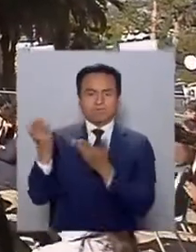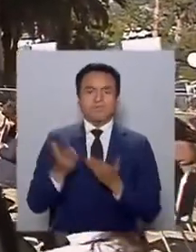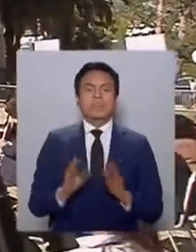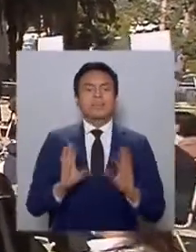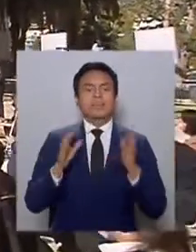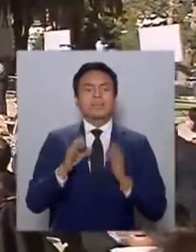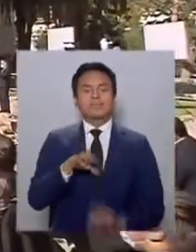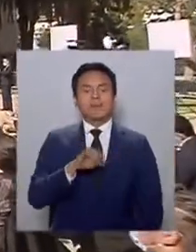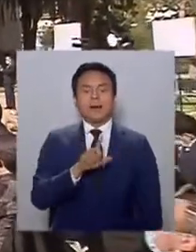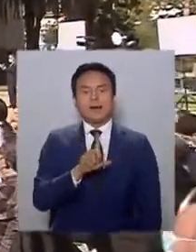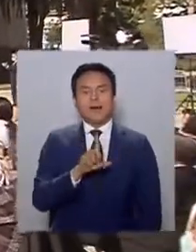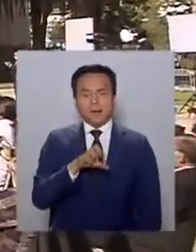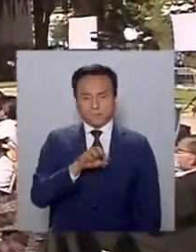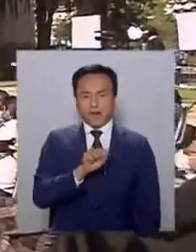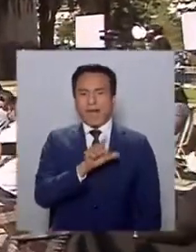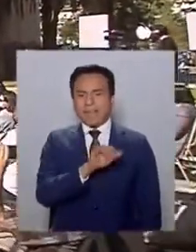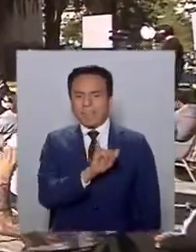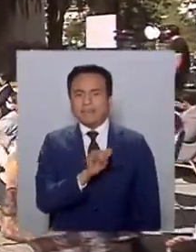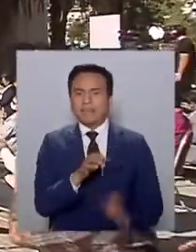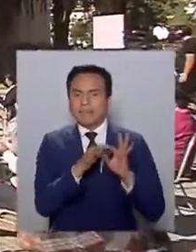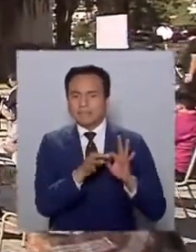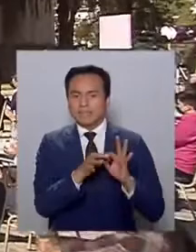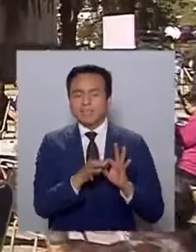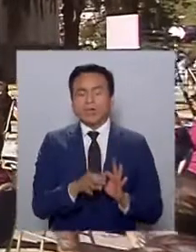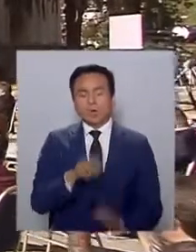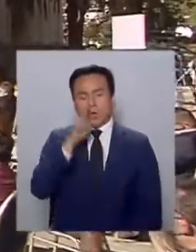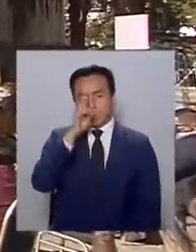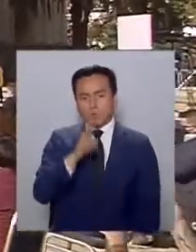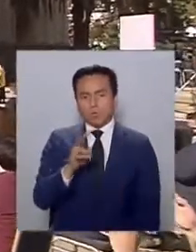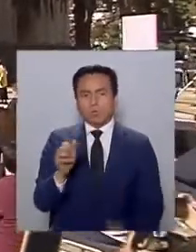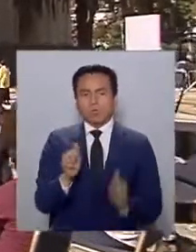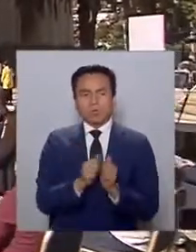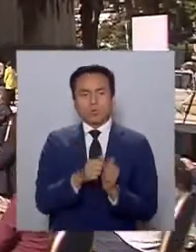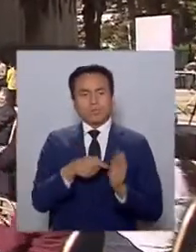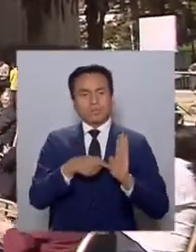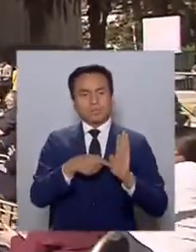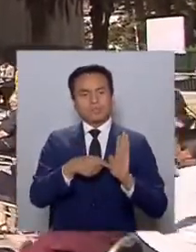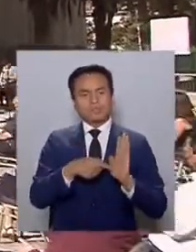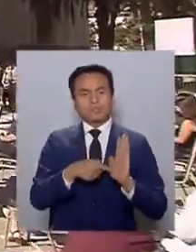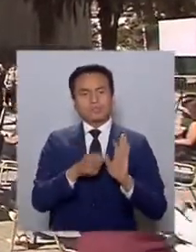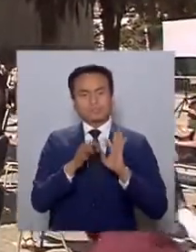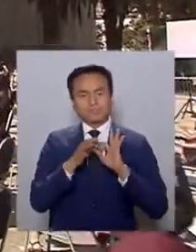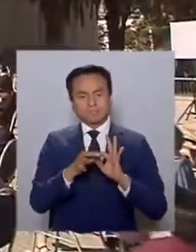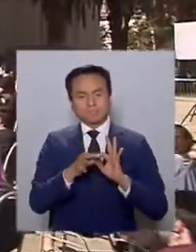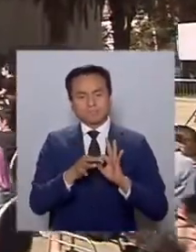Muchas gracias, Pali. Un honor haber contado con tu presentación.